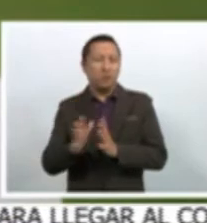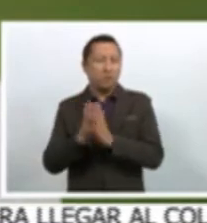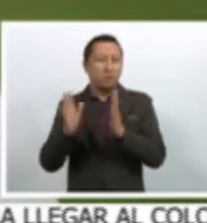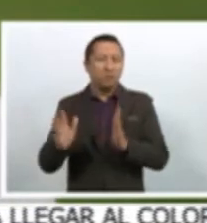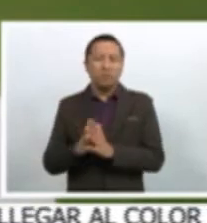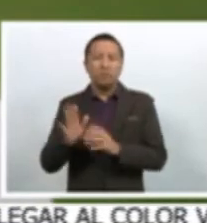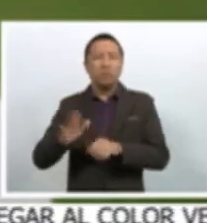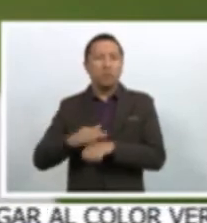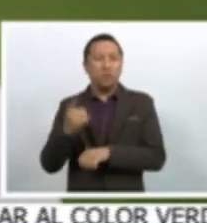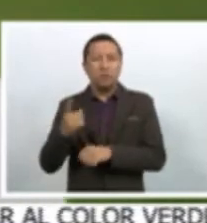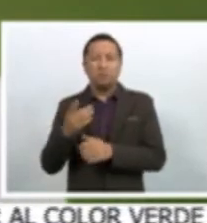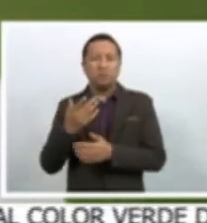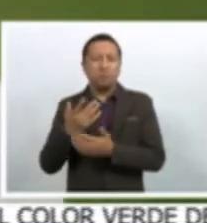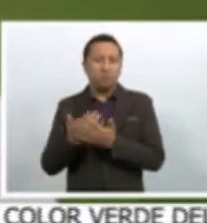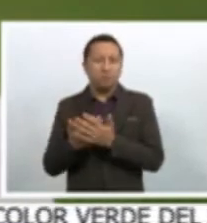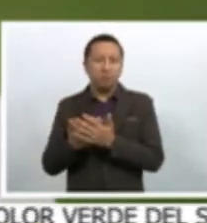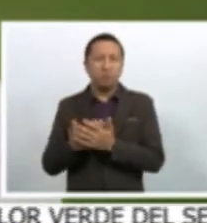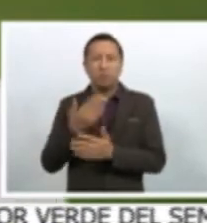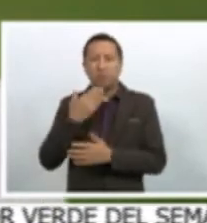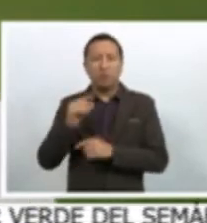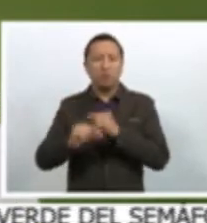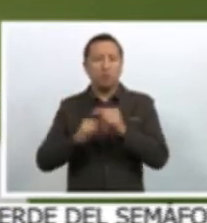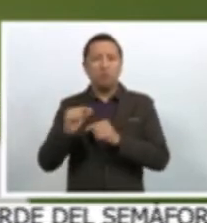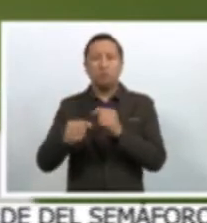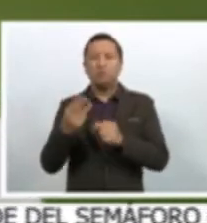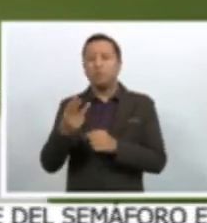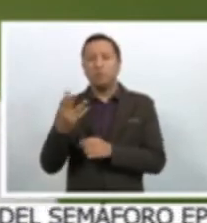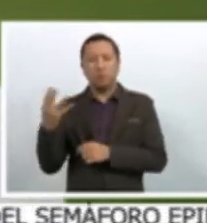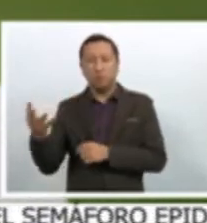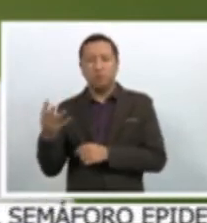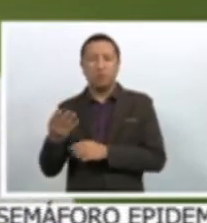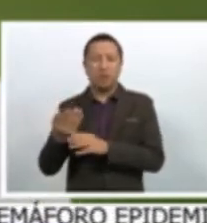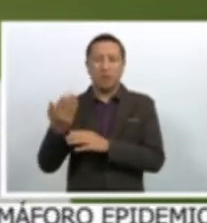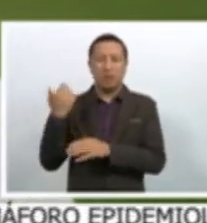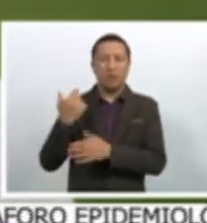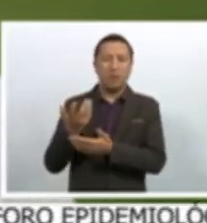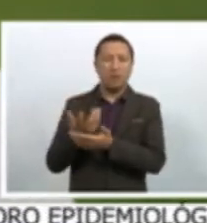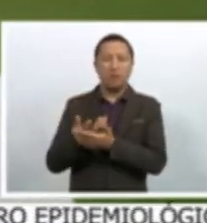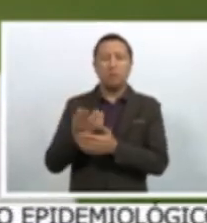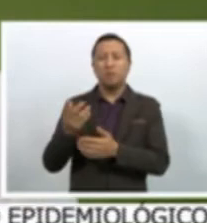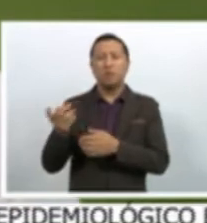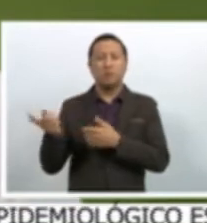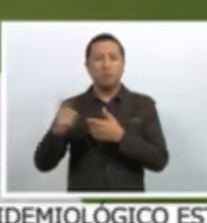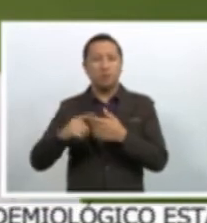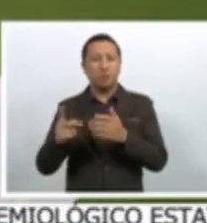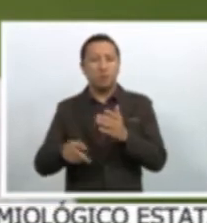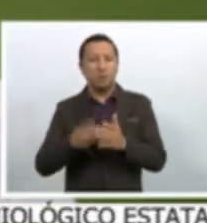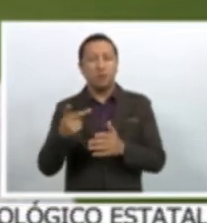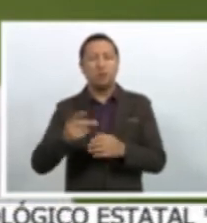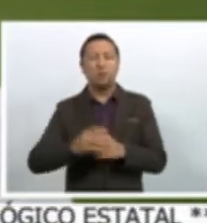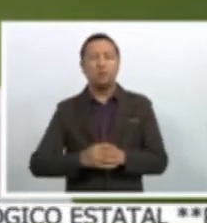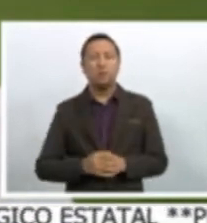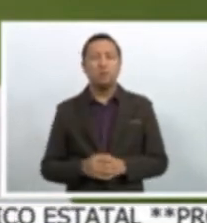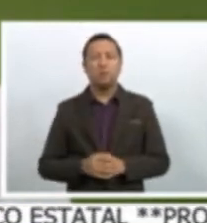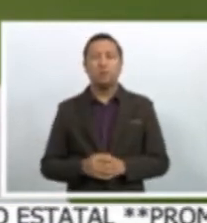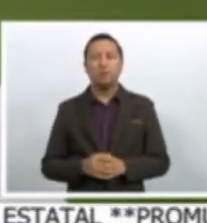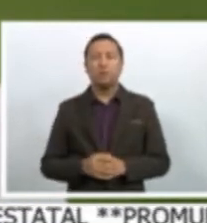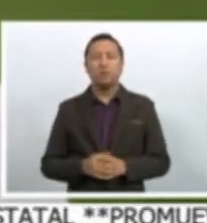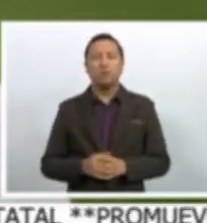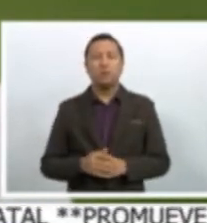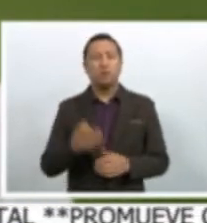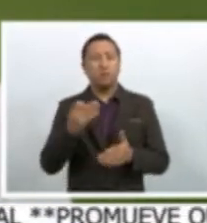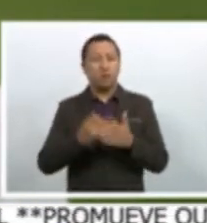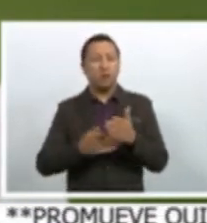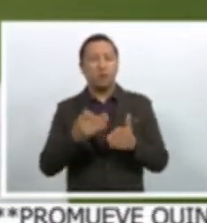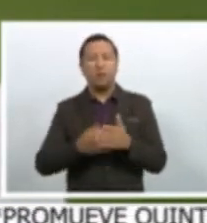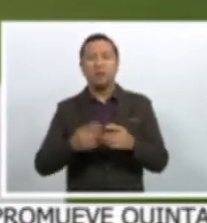pero vamos a recuperar a tres o cuatro que veníamos. Sigo sin encontrar el 11 titular, no porque no pueda ni porque no quiera, sino